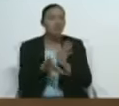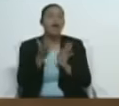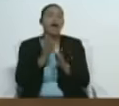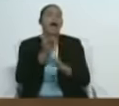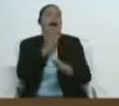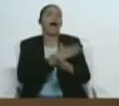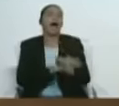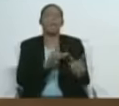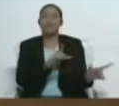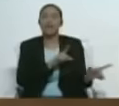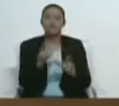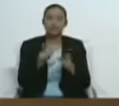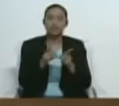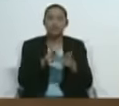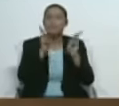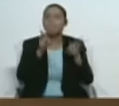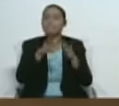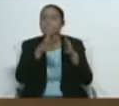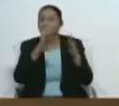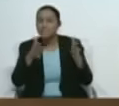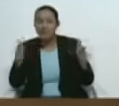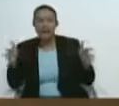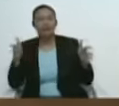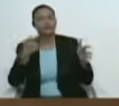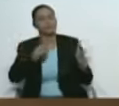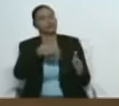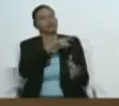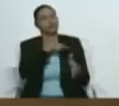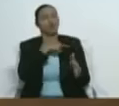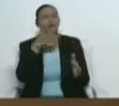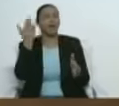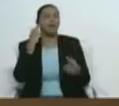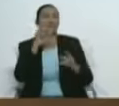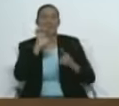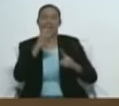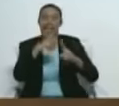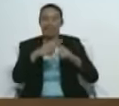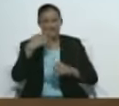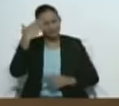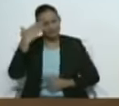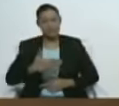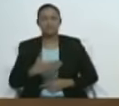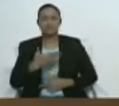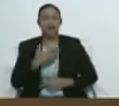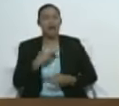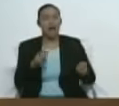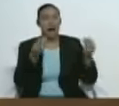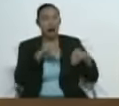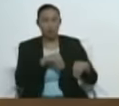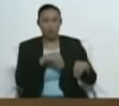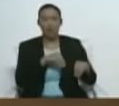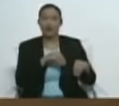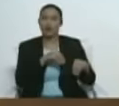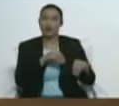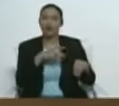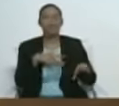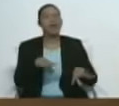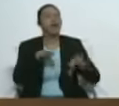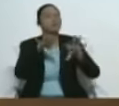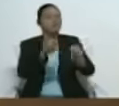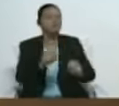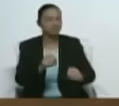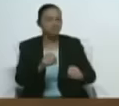organizado con excompañeros de él de la academia militar y que consistía como ya dije tomar el fuerte para